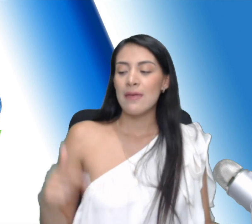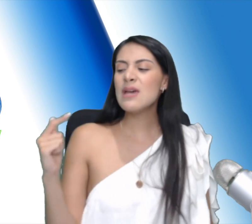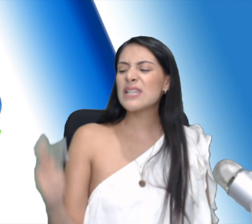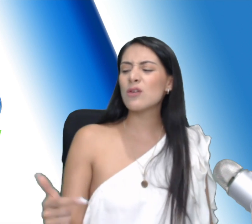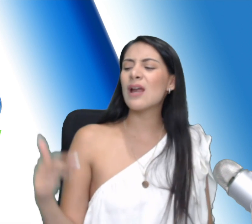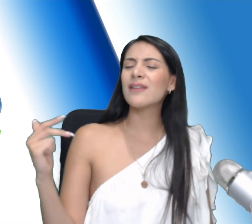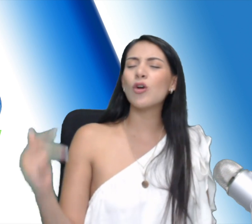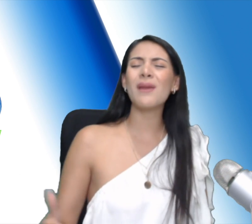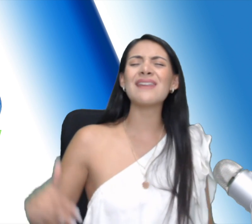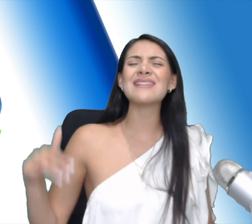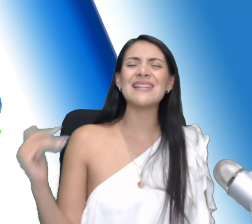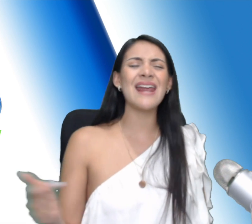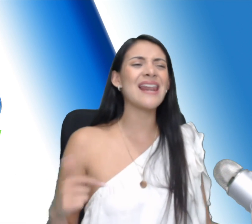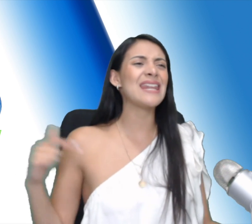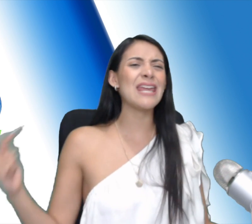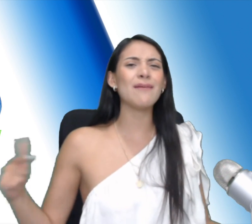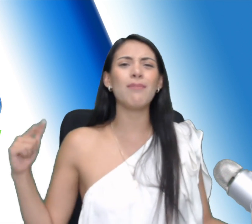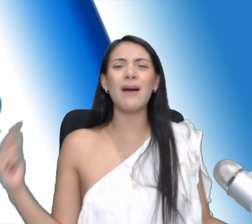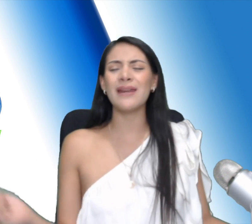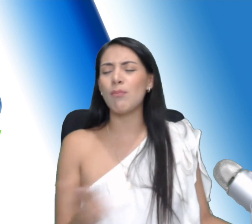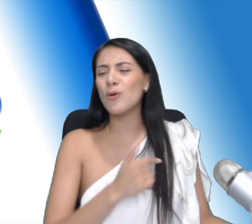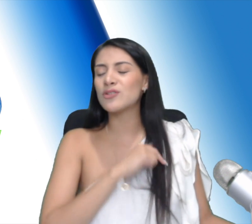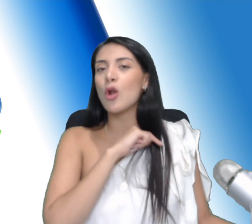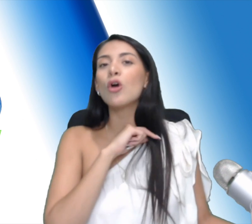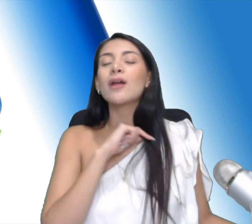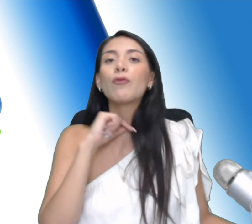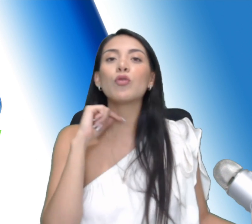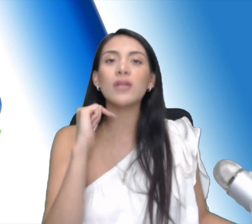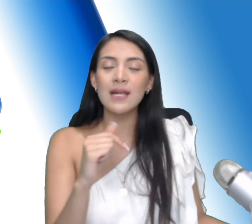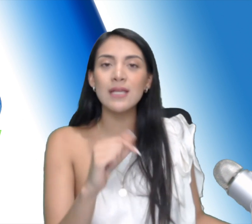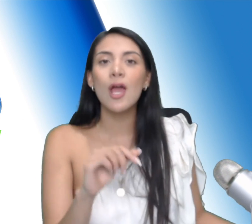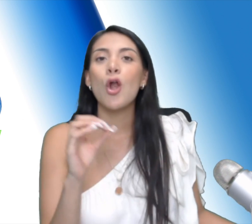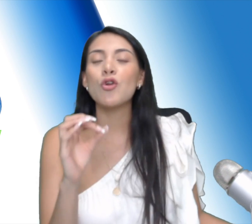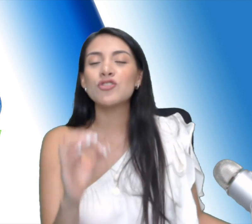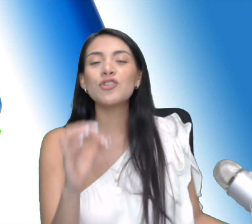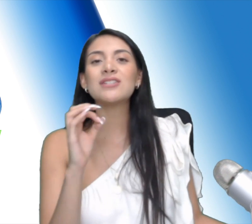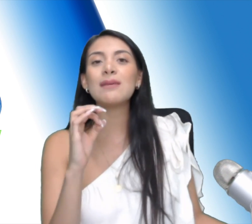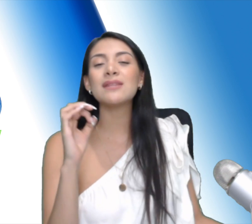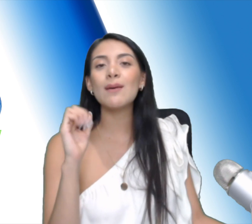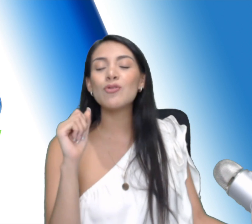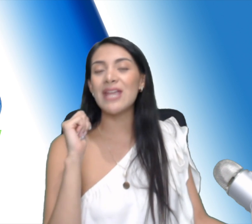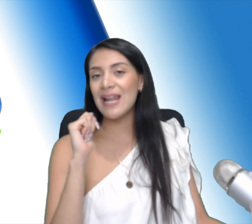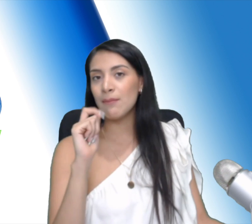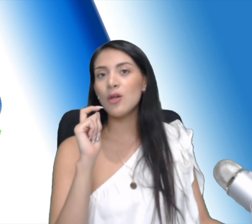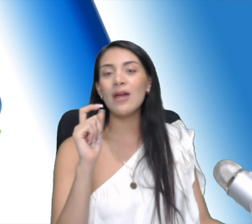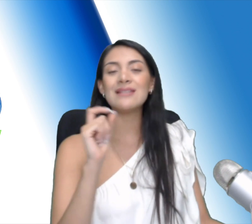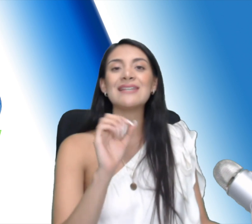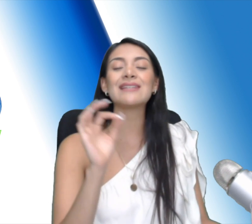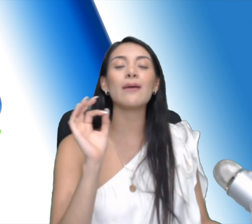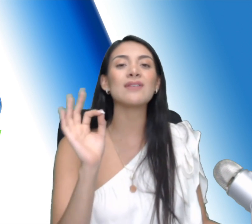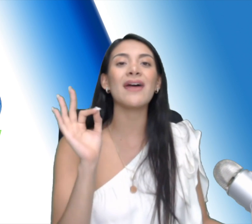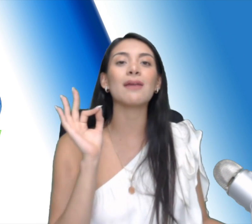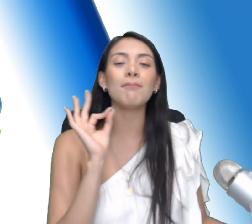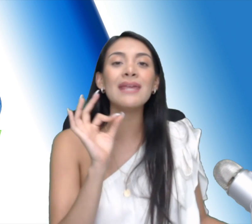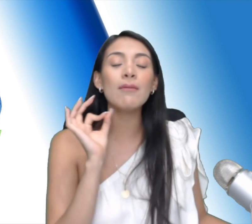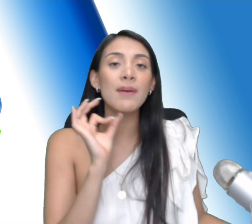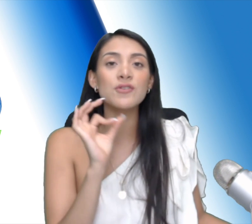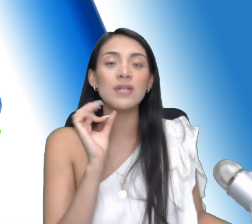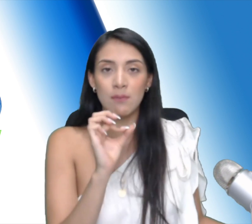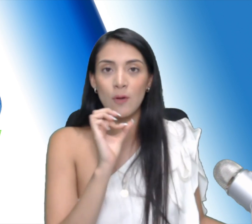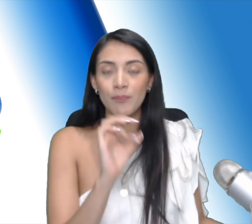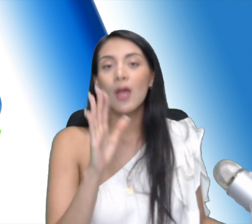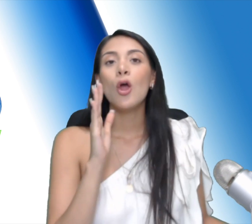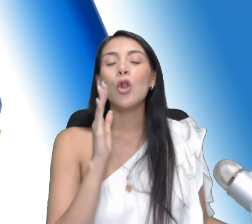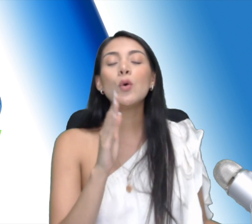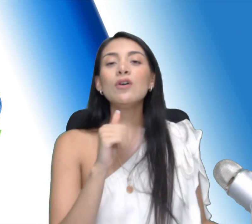quieras de desayunar de comer de cenar la nieve el pan el postre lo que tú quieras nosotros te invitamos el envío es decir te vamos a dar 1,000